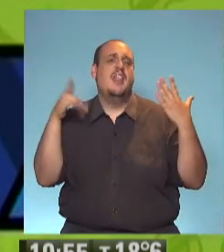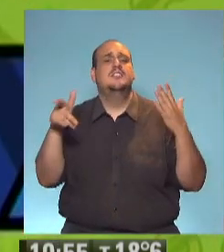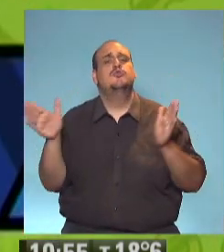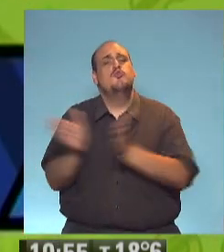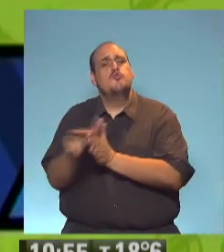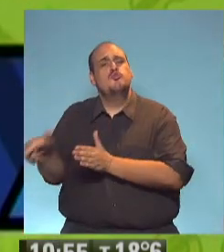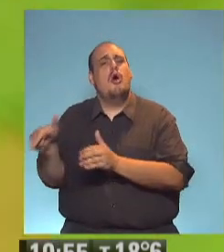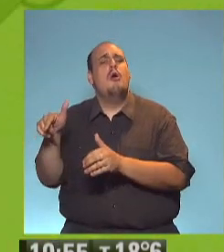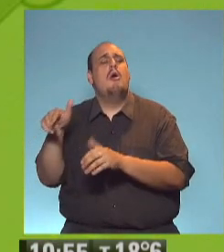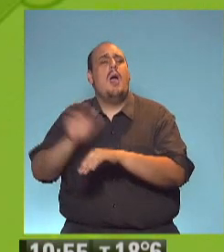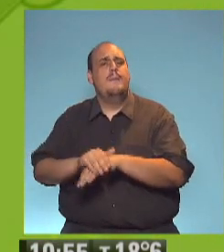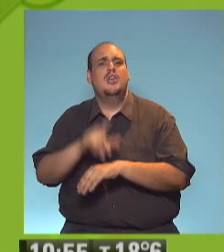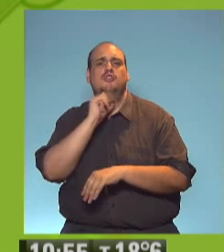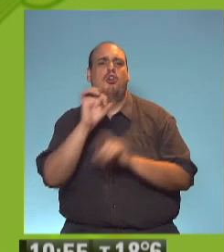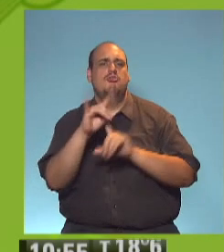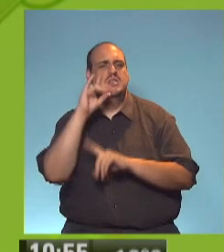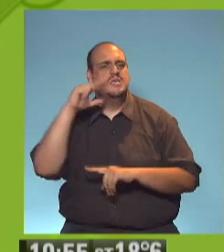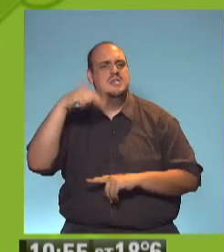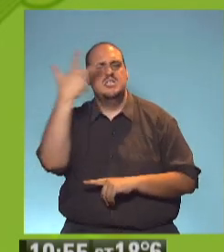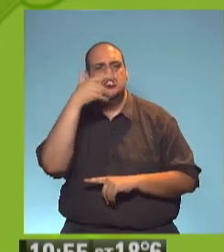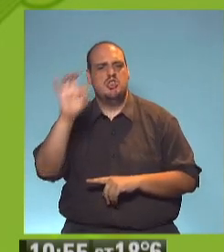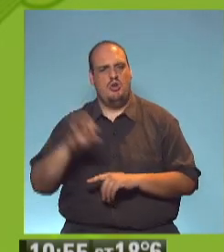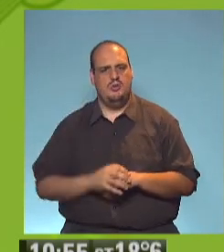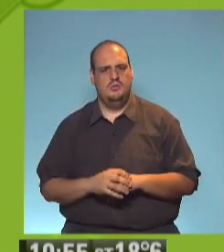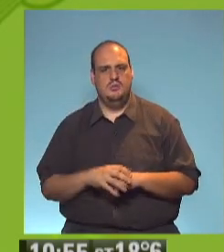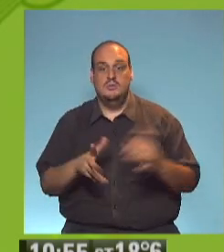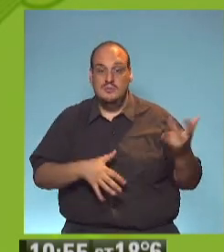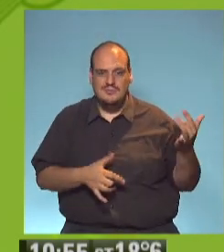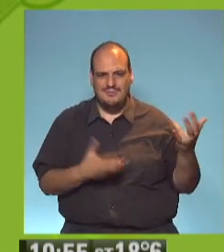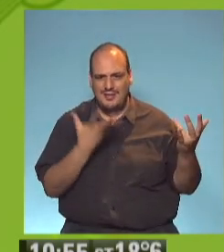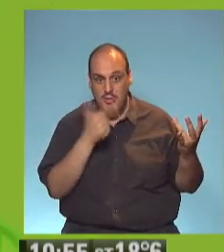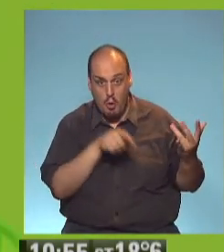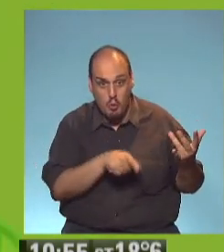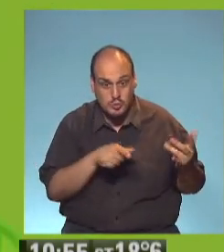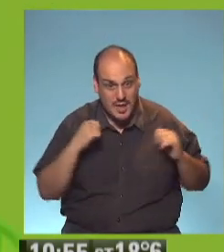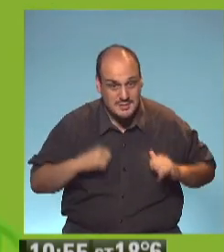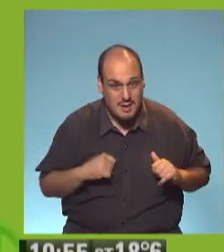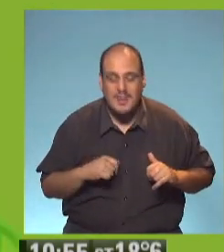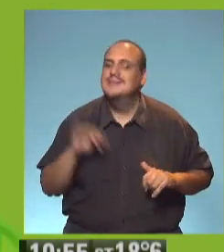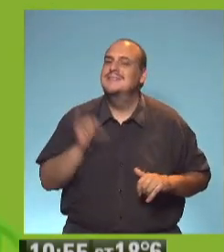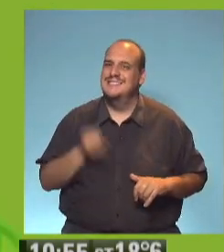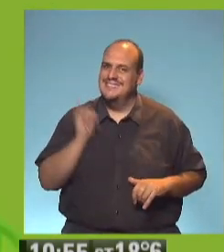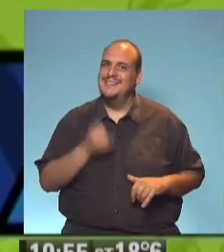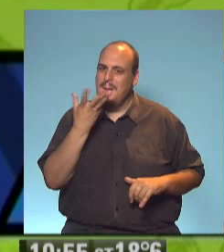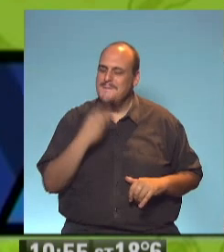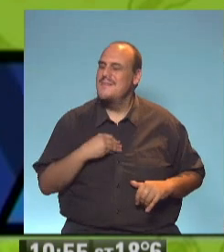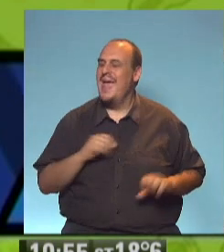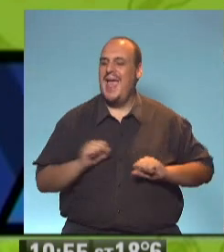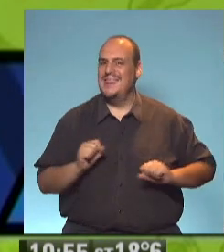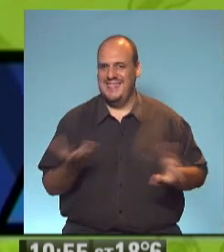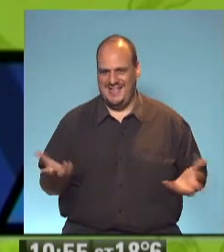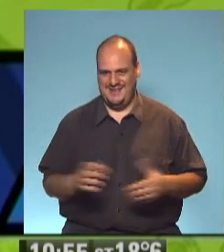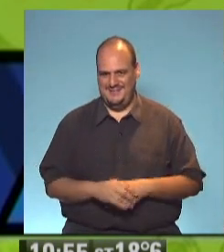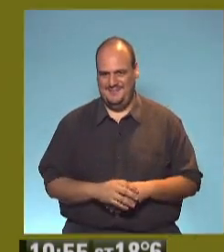guitarrista Toquinho. ¿Te gusta cómo toca, pequeño samba? Sí, me encanta, Vinicius.